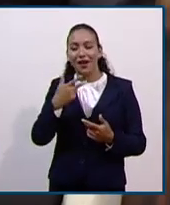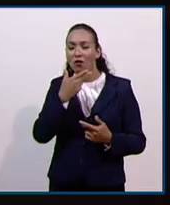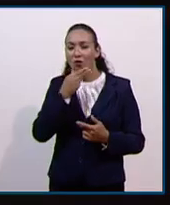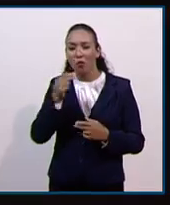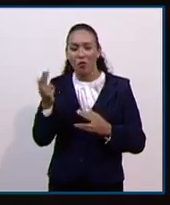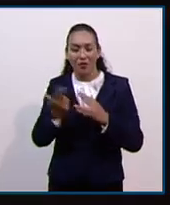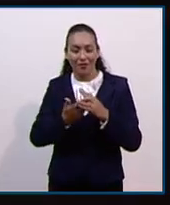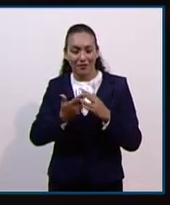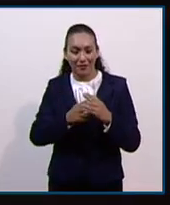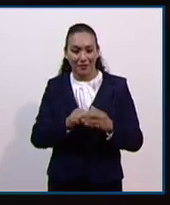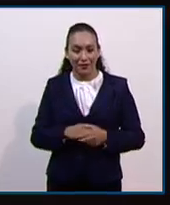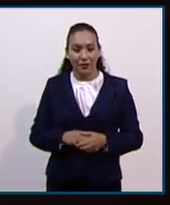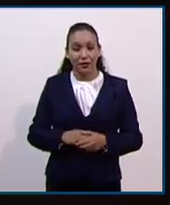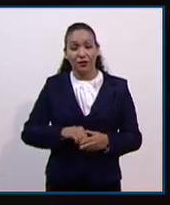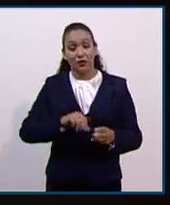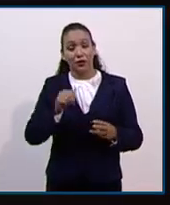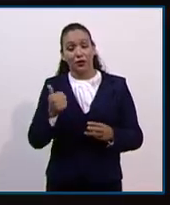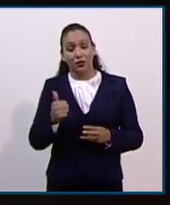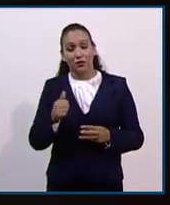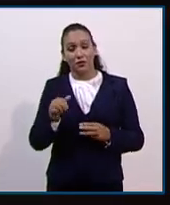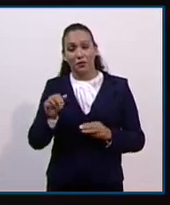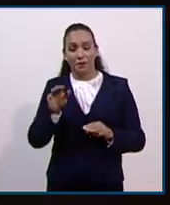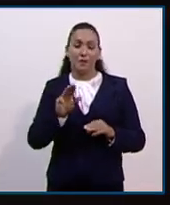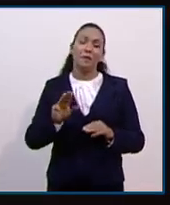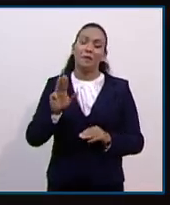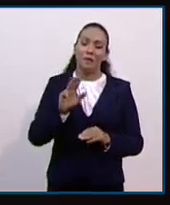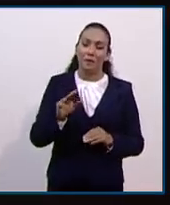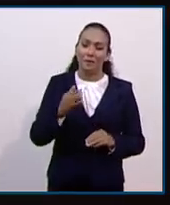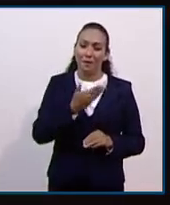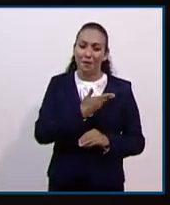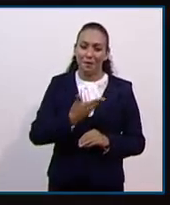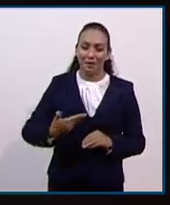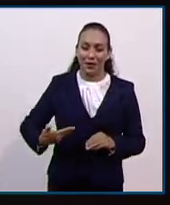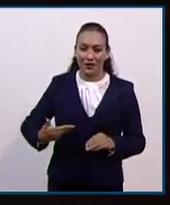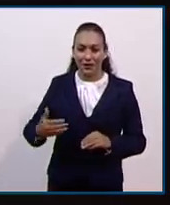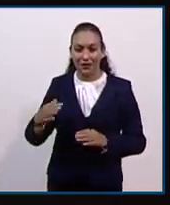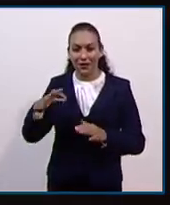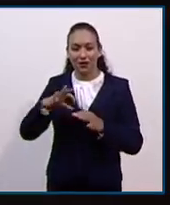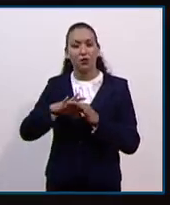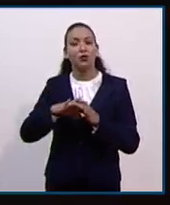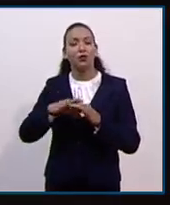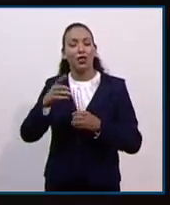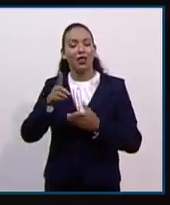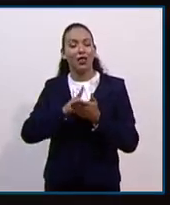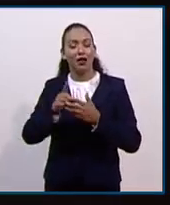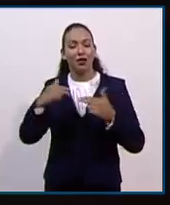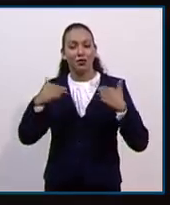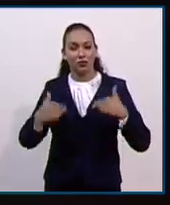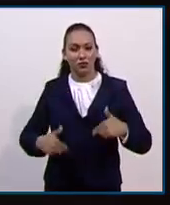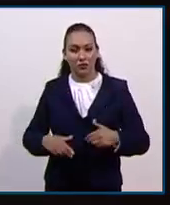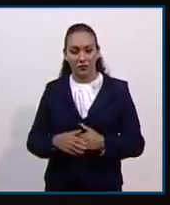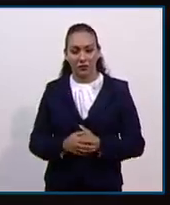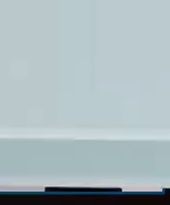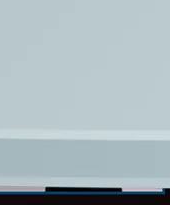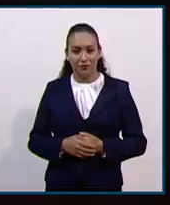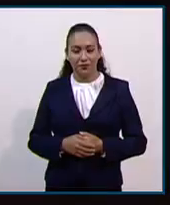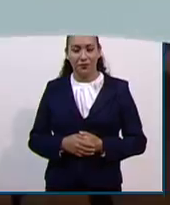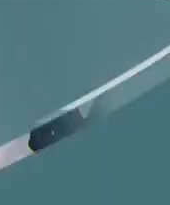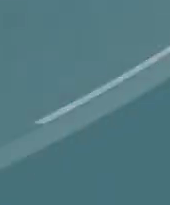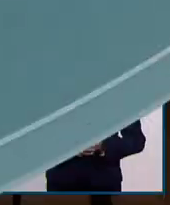le tendremos un programa sobre la línea de precedentes de la Corte Interamericana de derechos humanos.